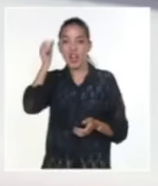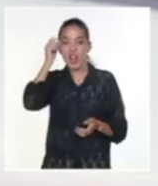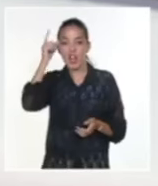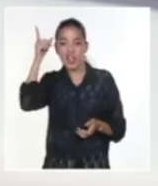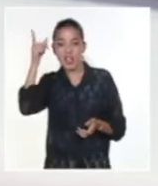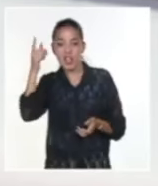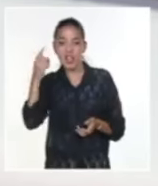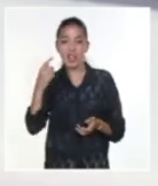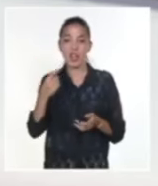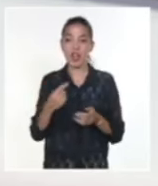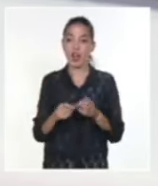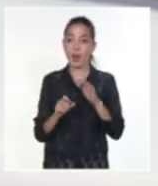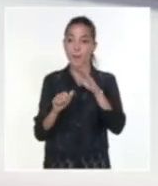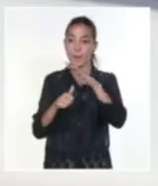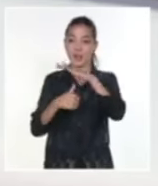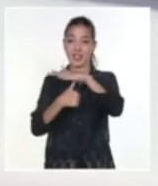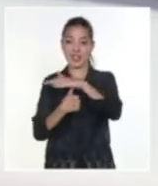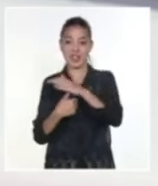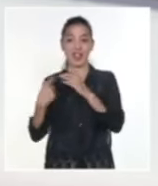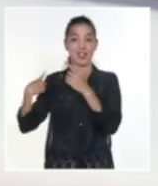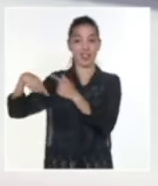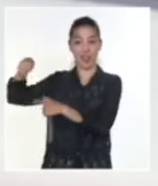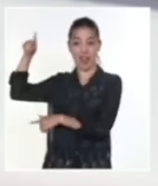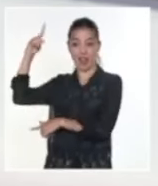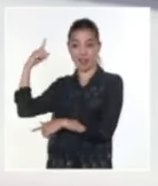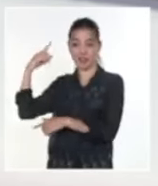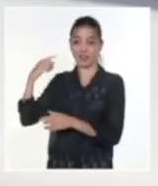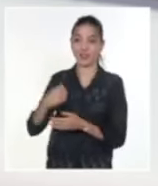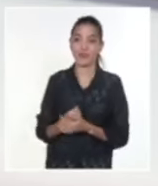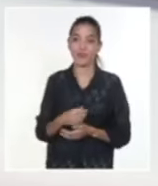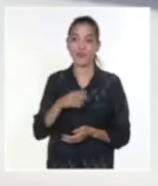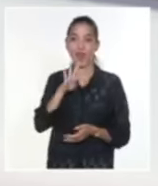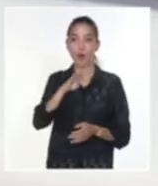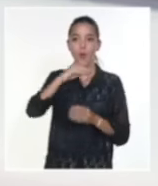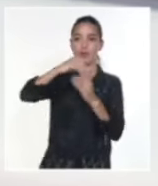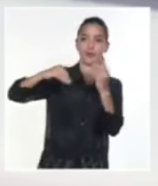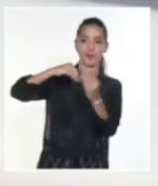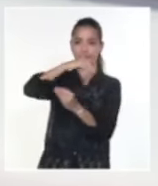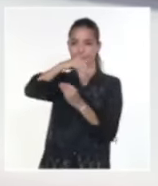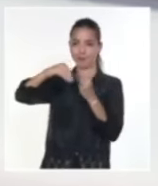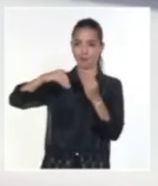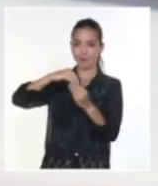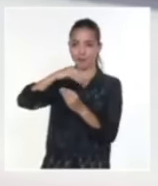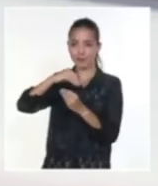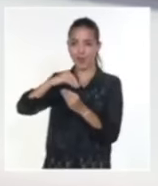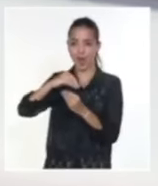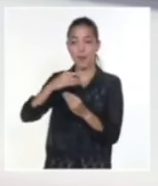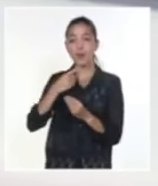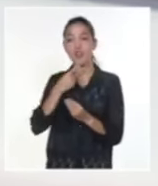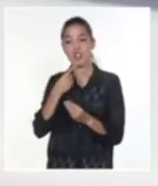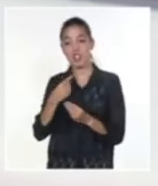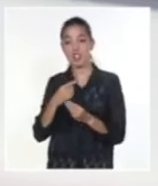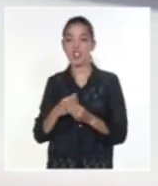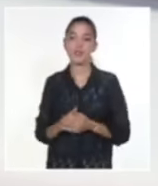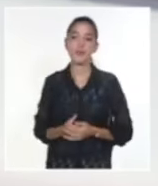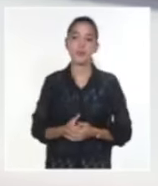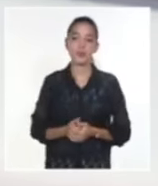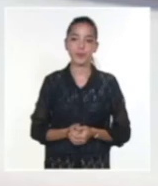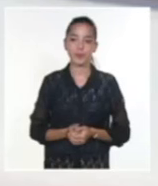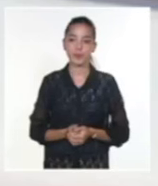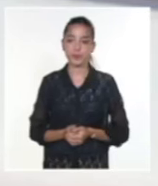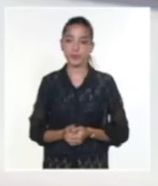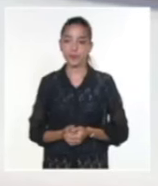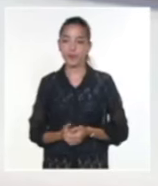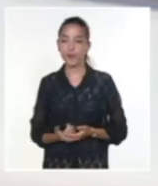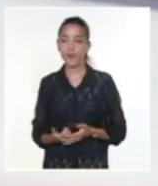Obrador, nombrado la Cuarta Transformación, cuya base principal son los millonarios programas sociales dedicados a los más